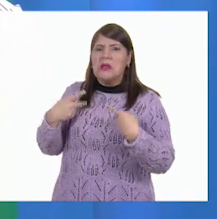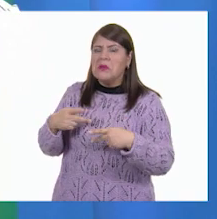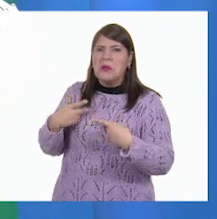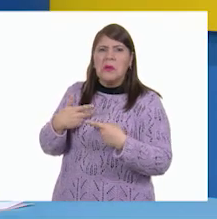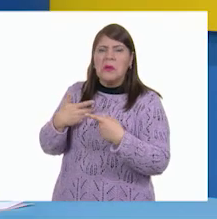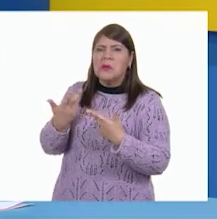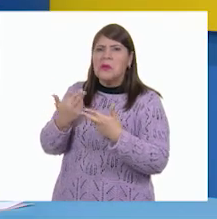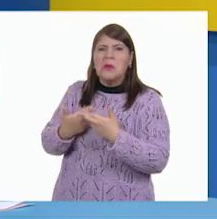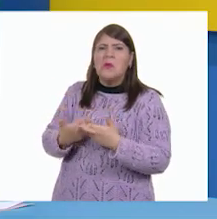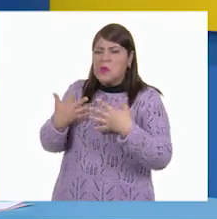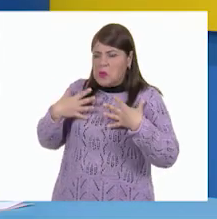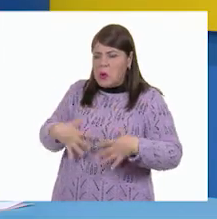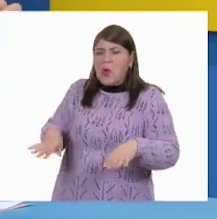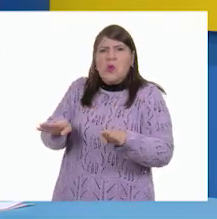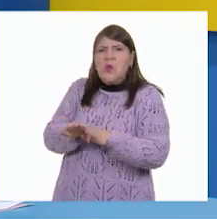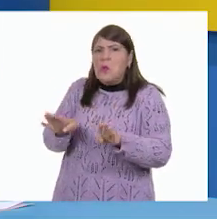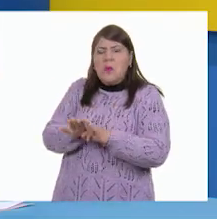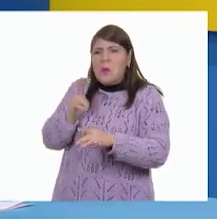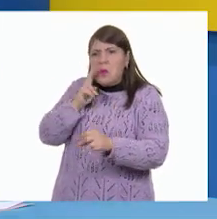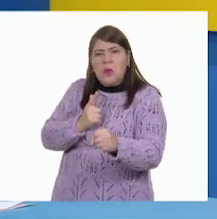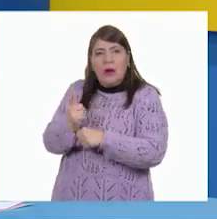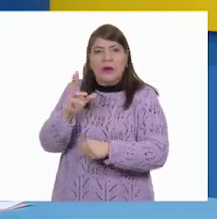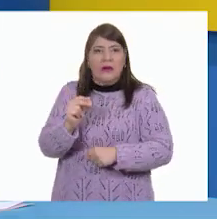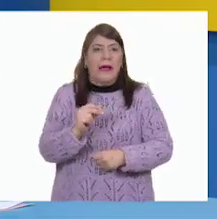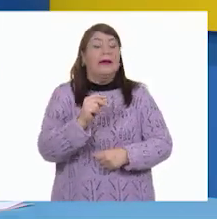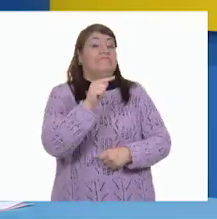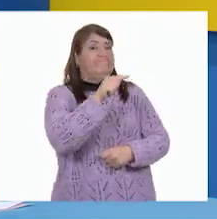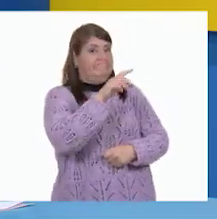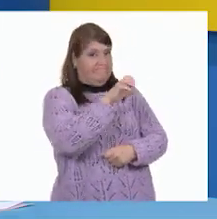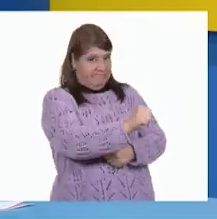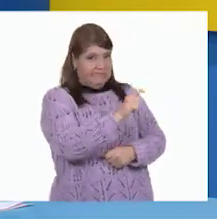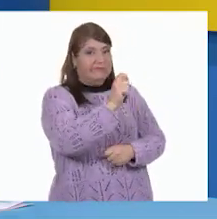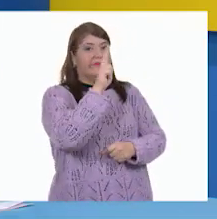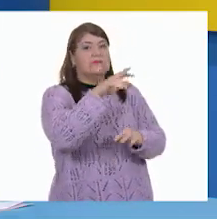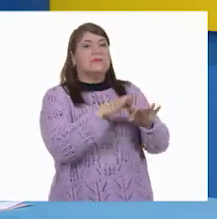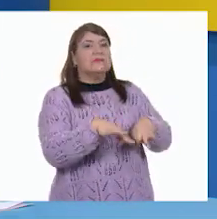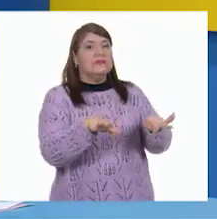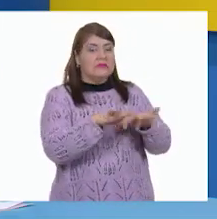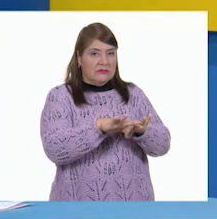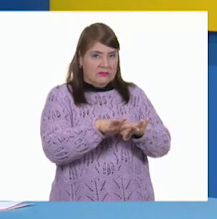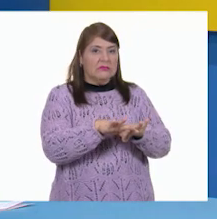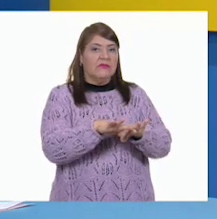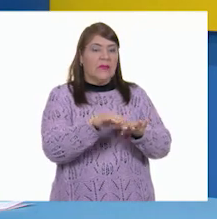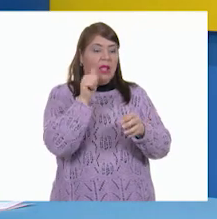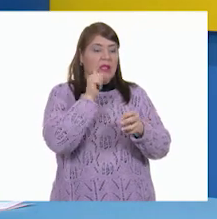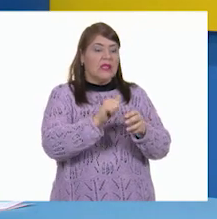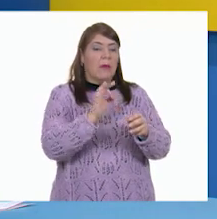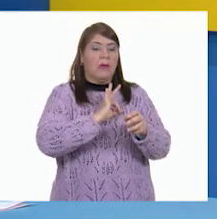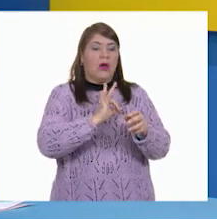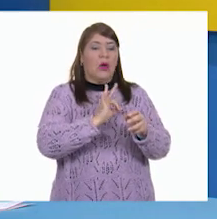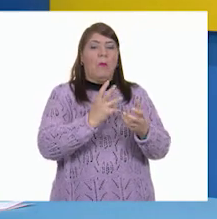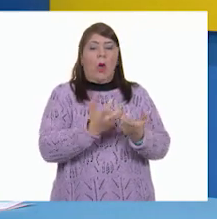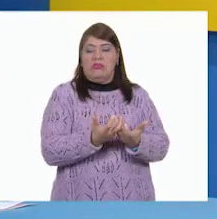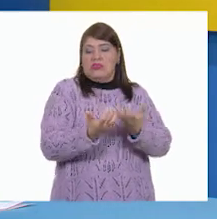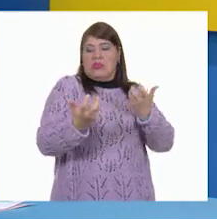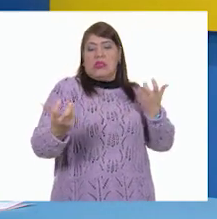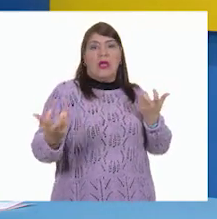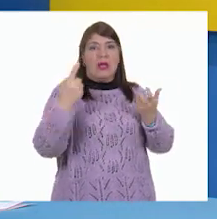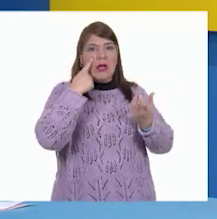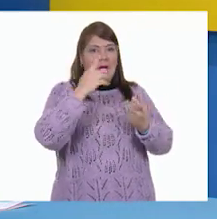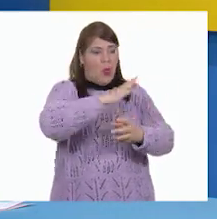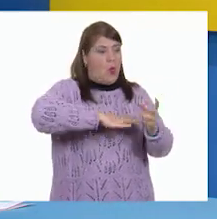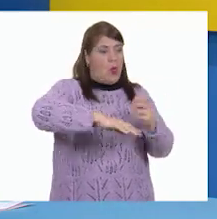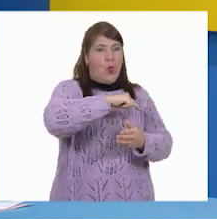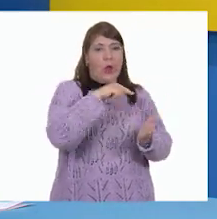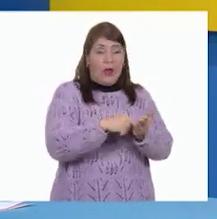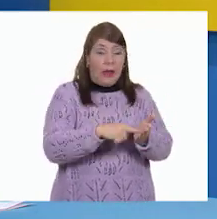aparecían. Acabas de mencionar algo bien importante, Jenny. La exclusión de los espacios públicos. Díaz en su